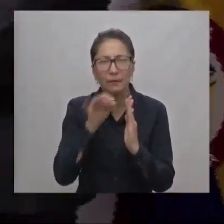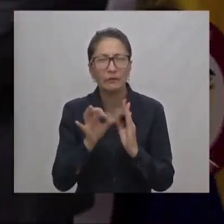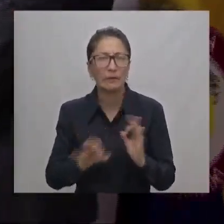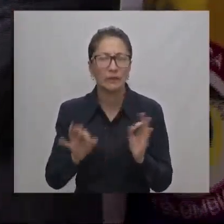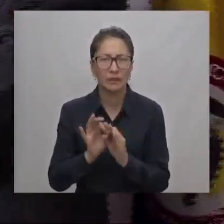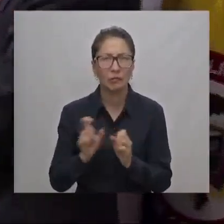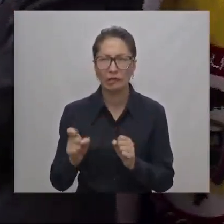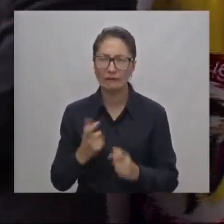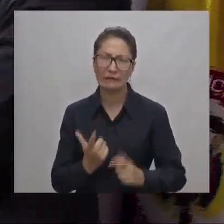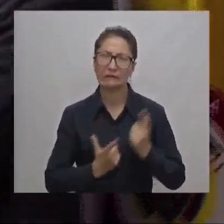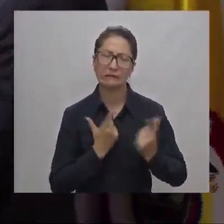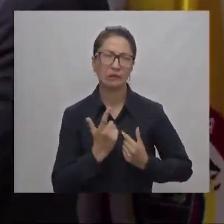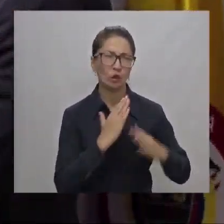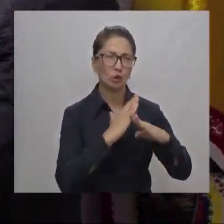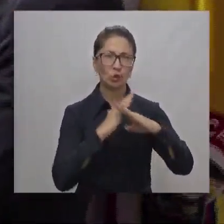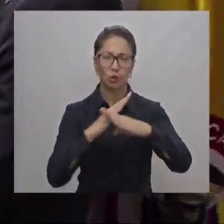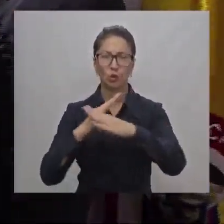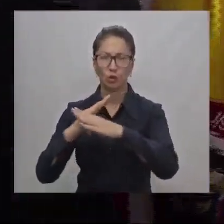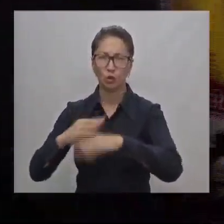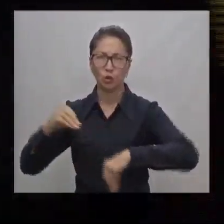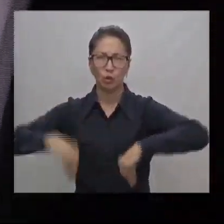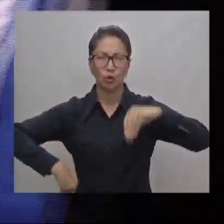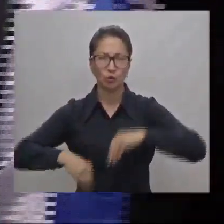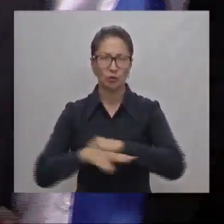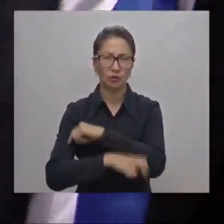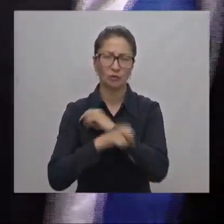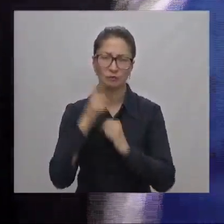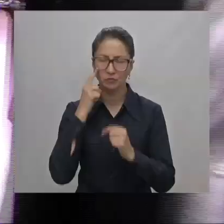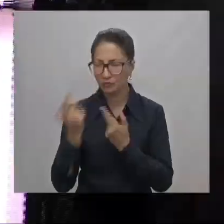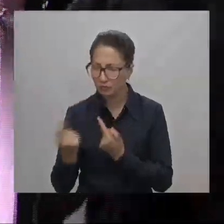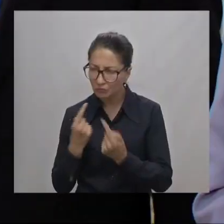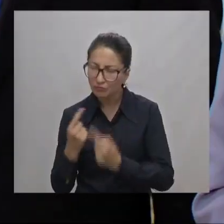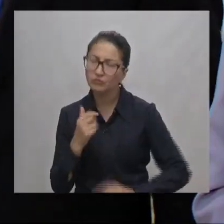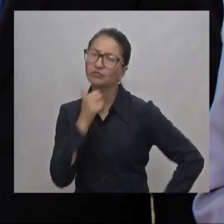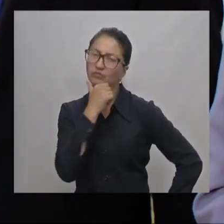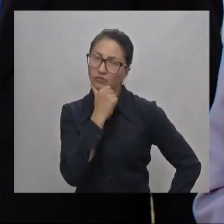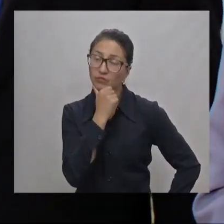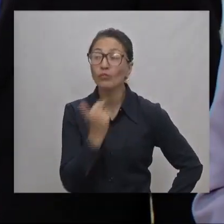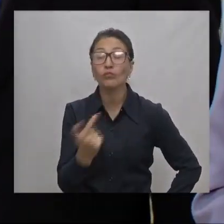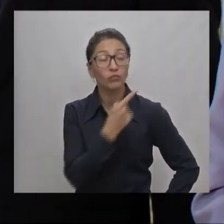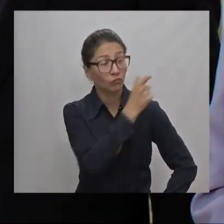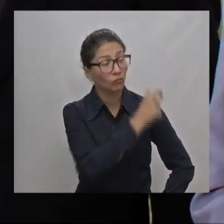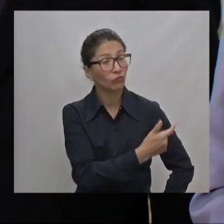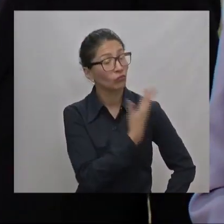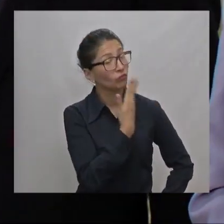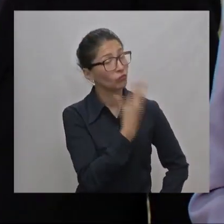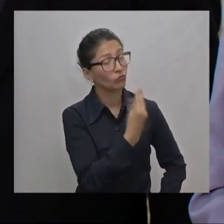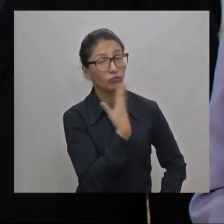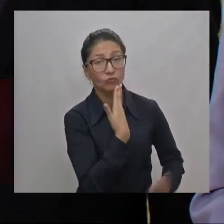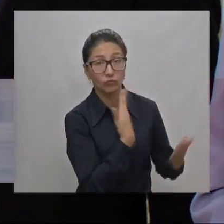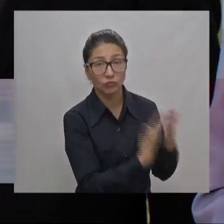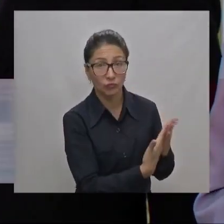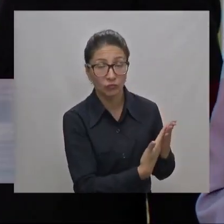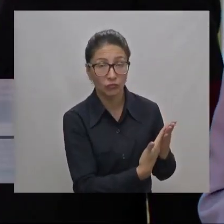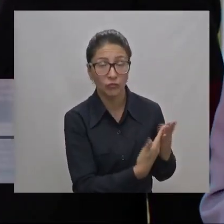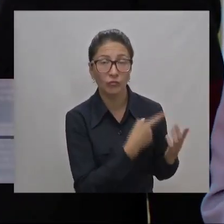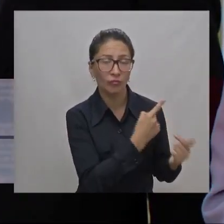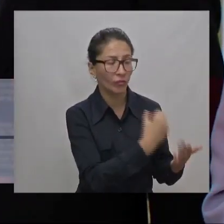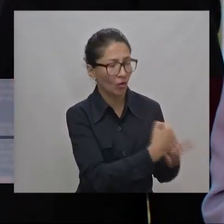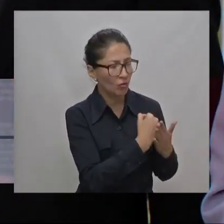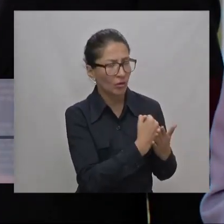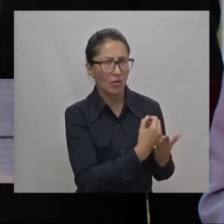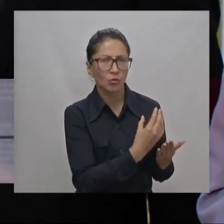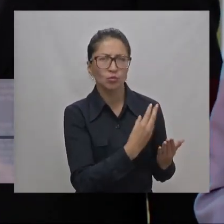pública y de la lucha decidida, frontal y efectiva contra la corrupción. Y también le agradezco al señor Contralor que nos